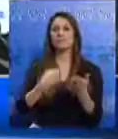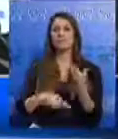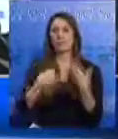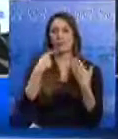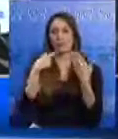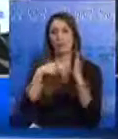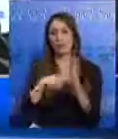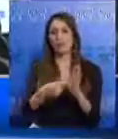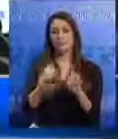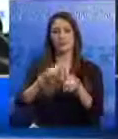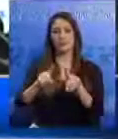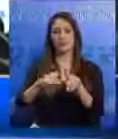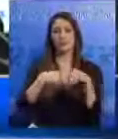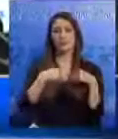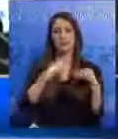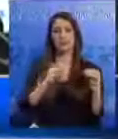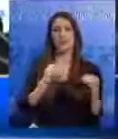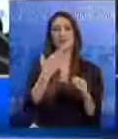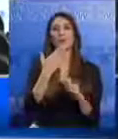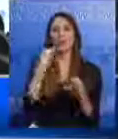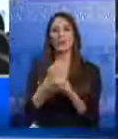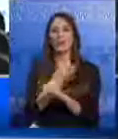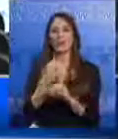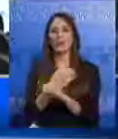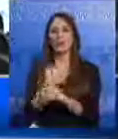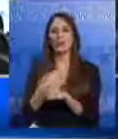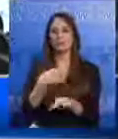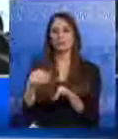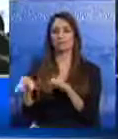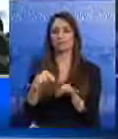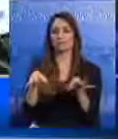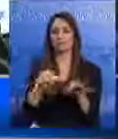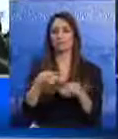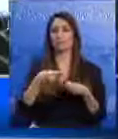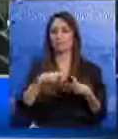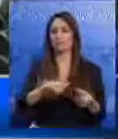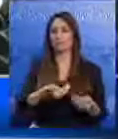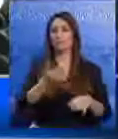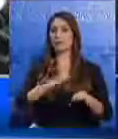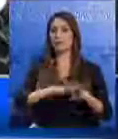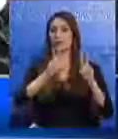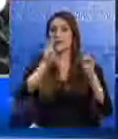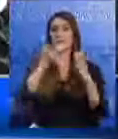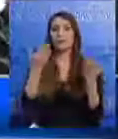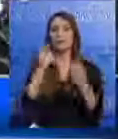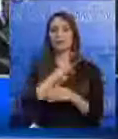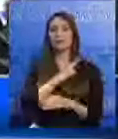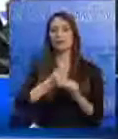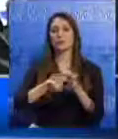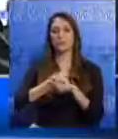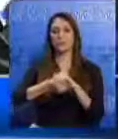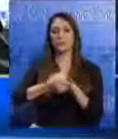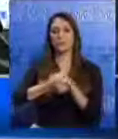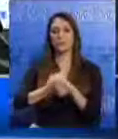a universitarios el cálculo del gasto público y de la inversión en la ESPOL.